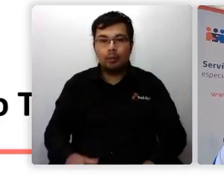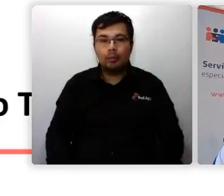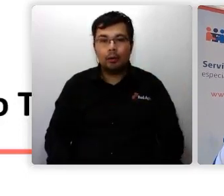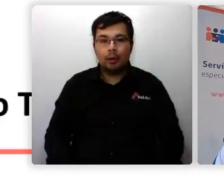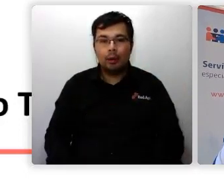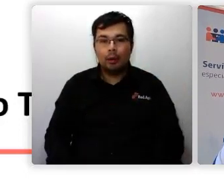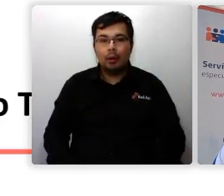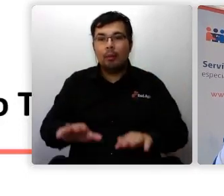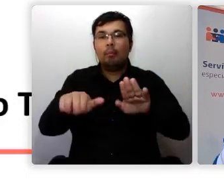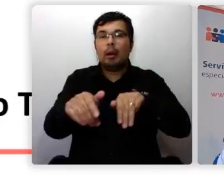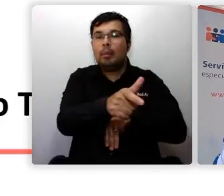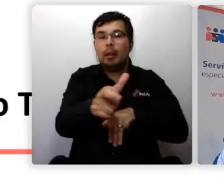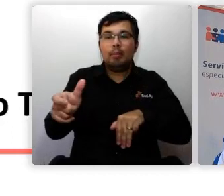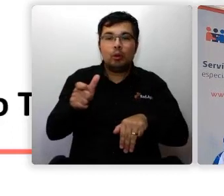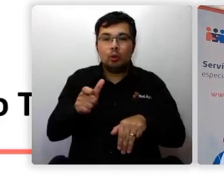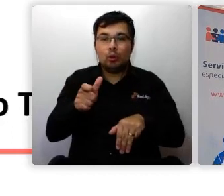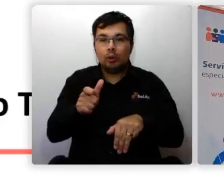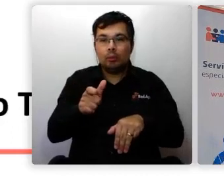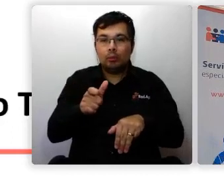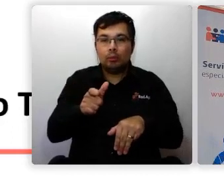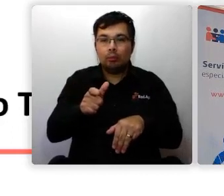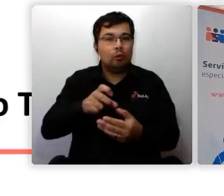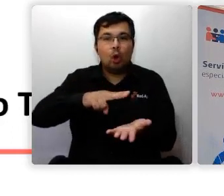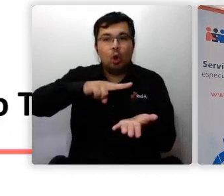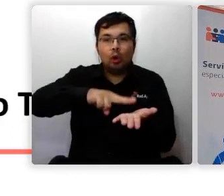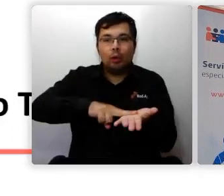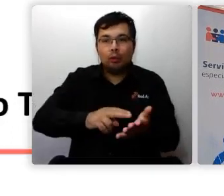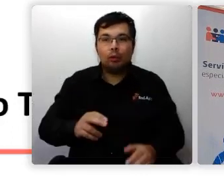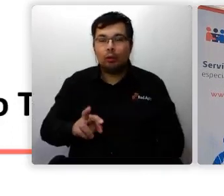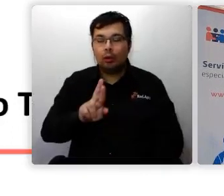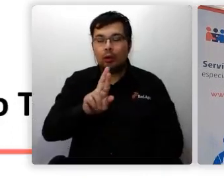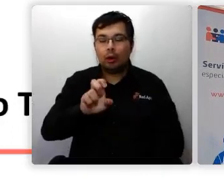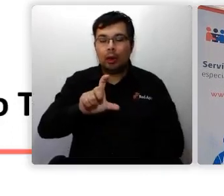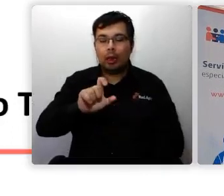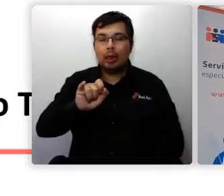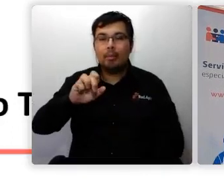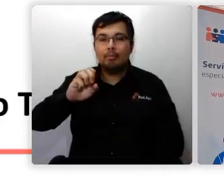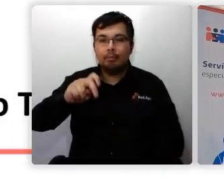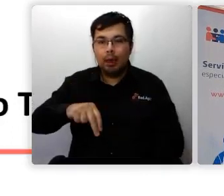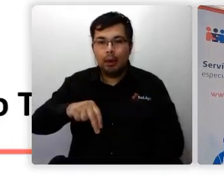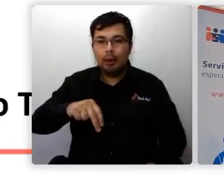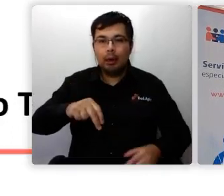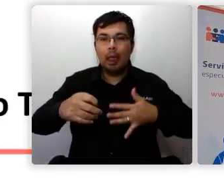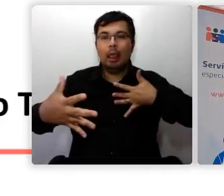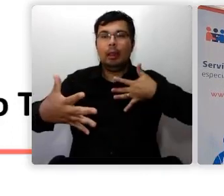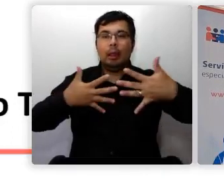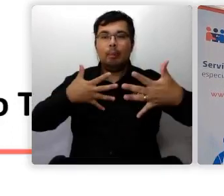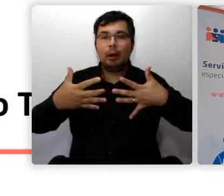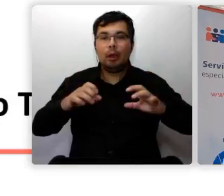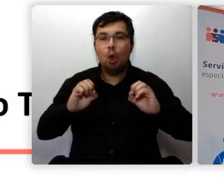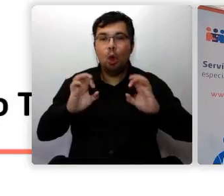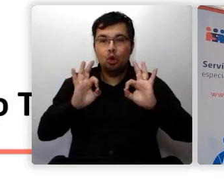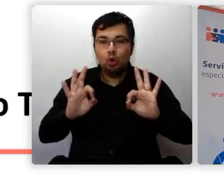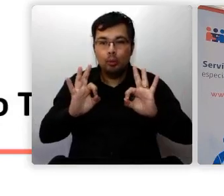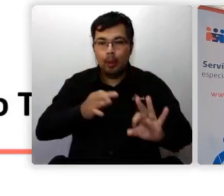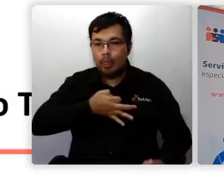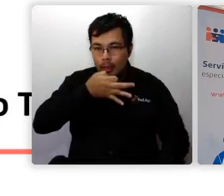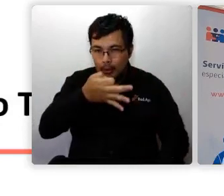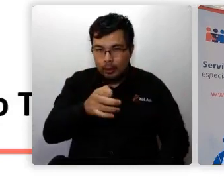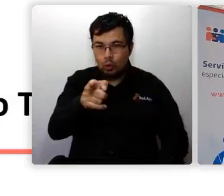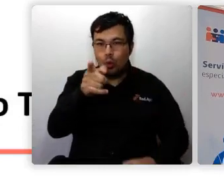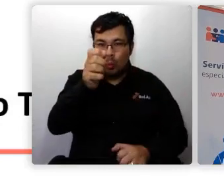contribuyentes. Por ejemplo, el contribuyente que pertenece al régimen PROPYME transparente o PROPYME normal, puedo decirle, usted tiene y va a poder acceder a